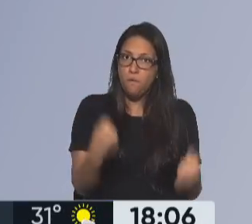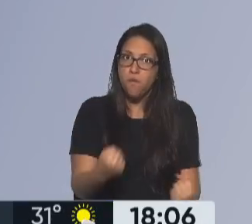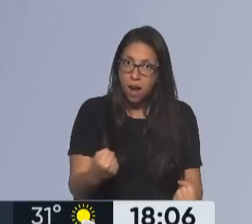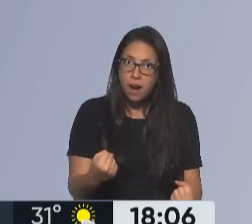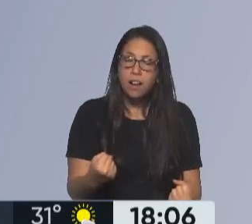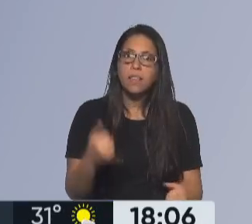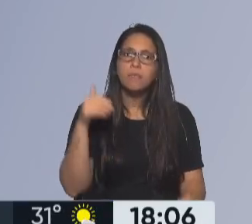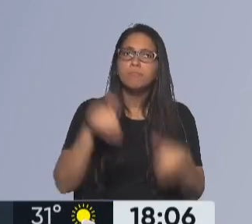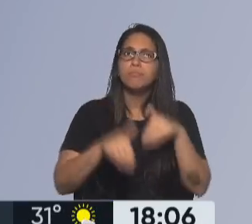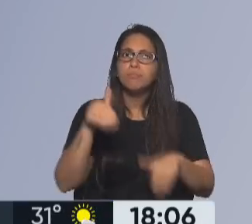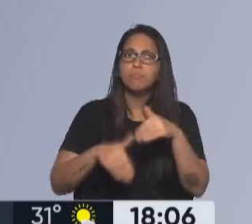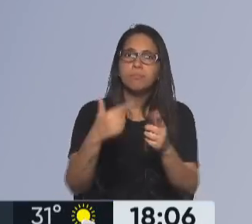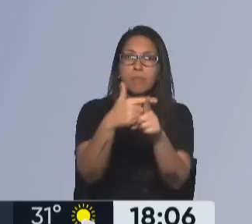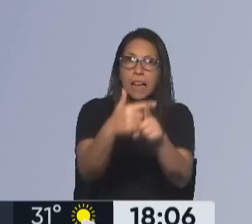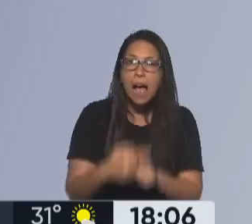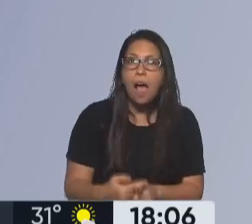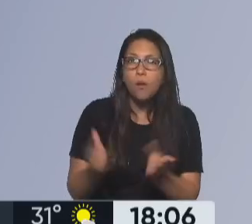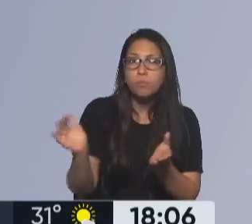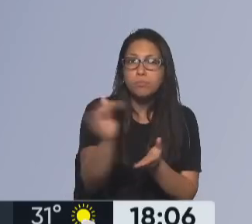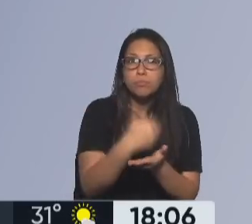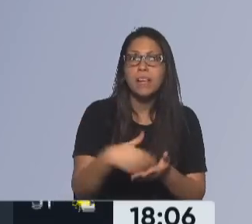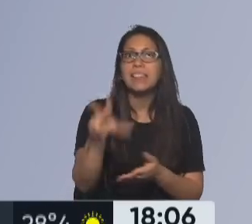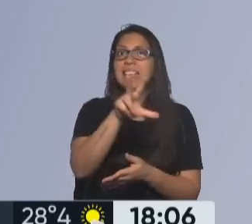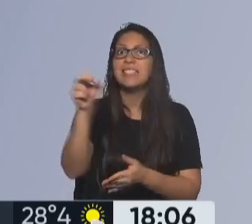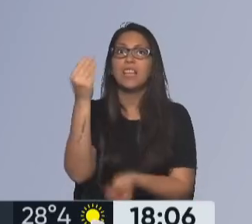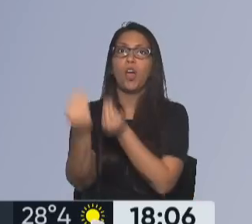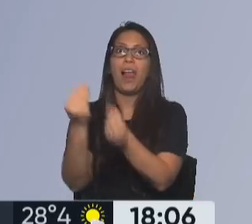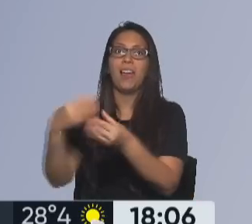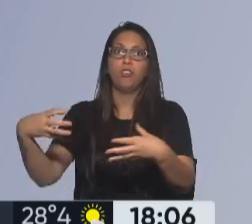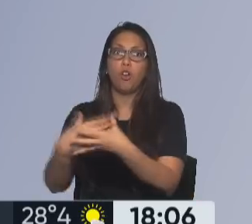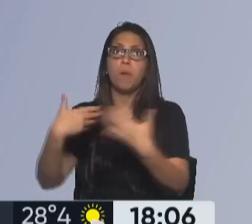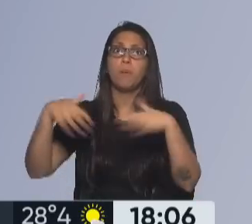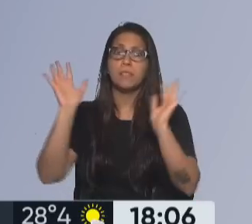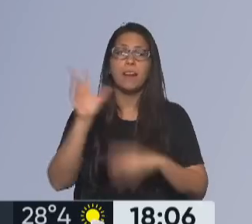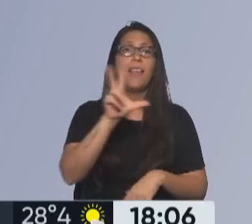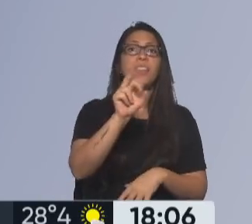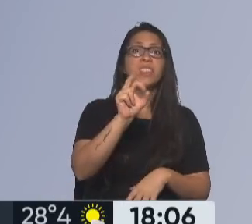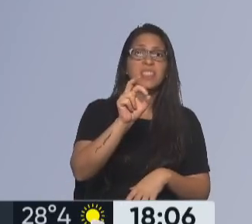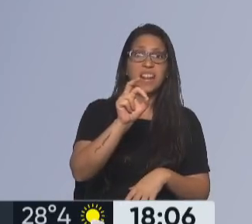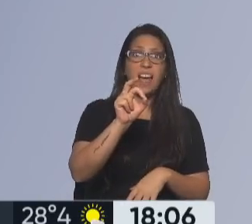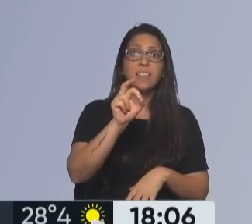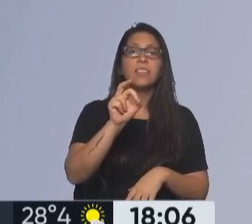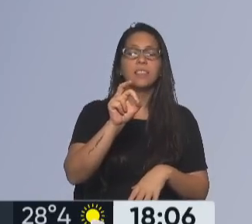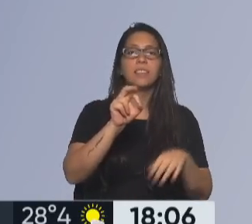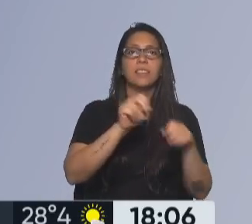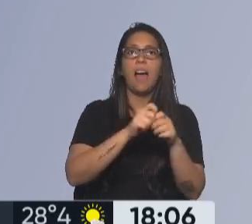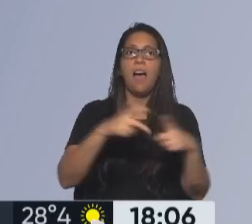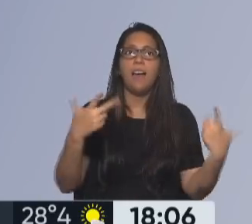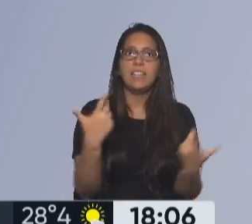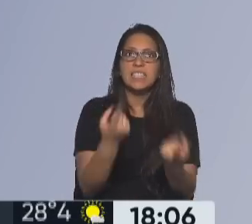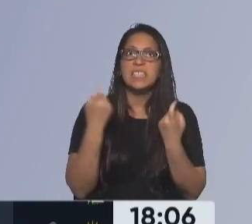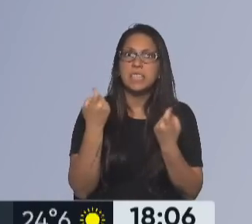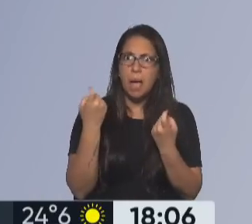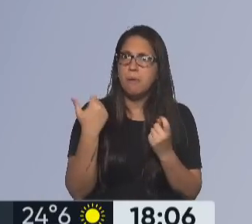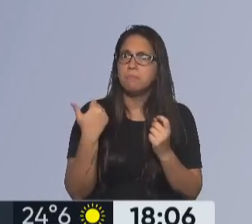llegar cuando concluya el conteo de votos a más de 300 electores, superando en al menos 30 de los 270 requeridos para ser electo